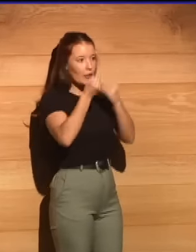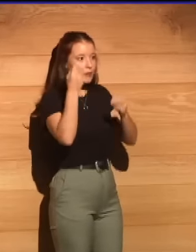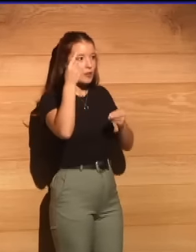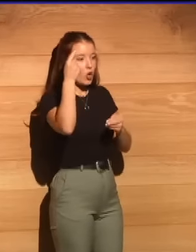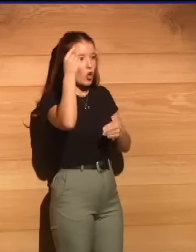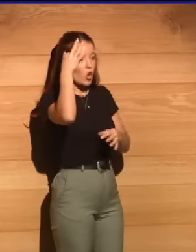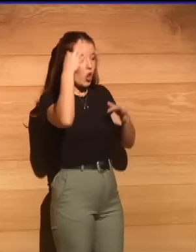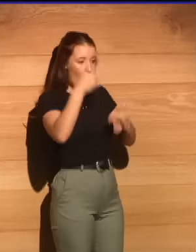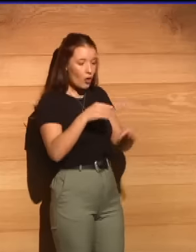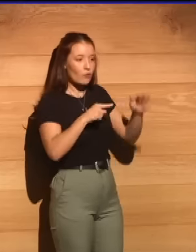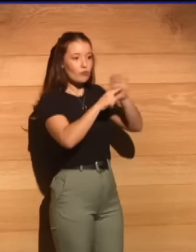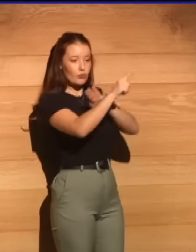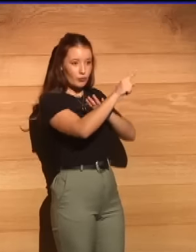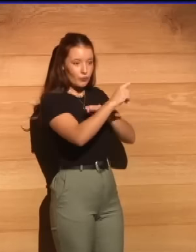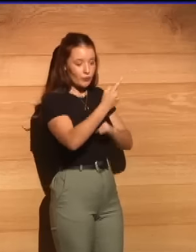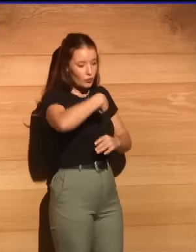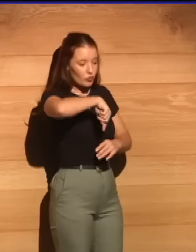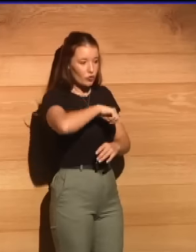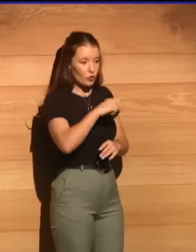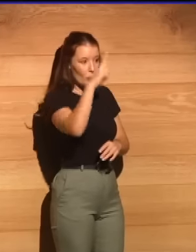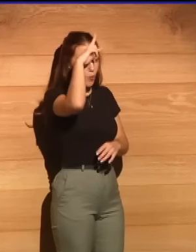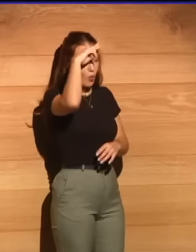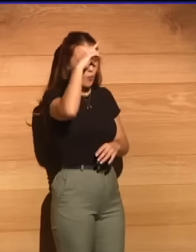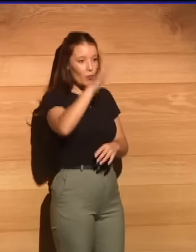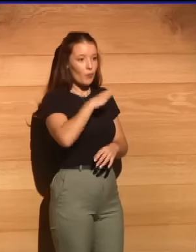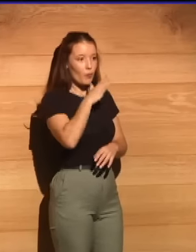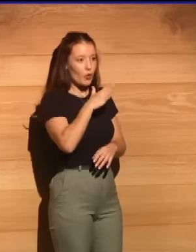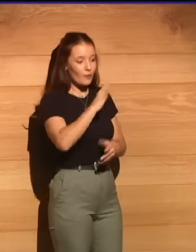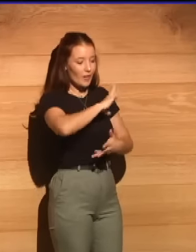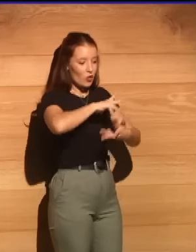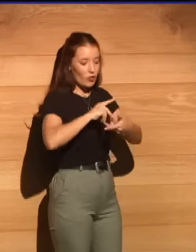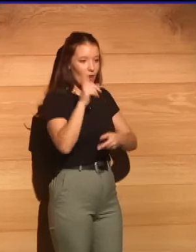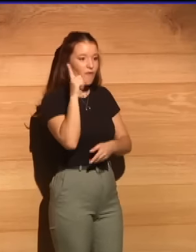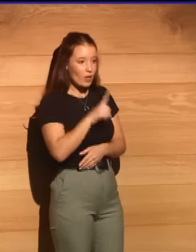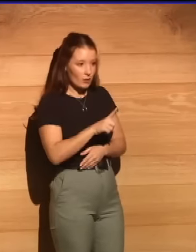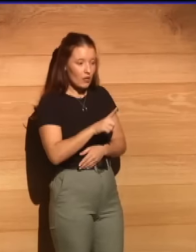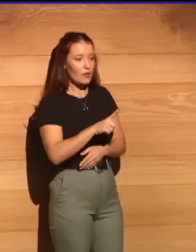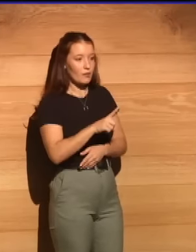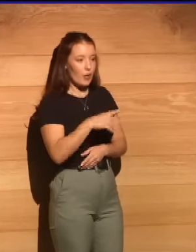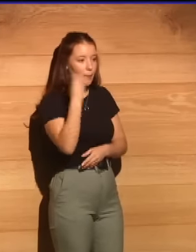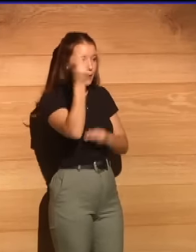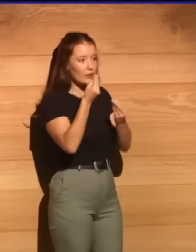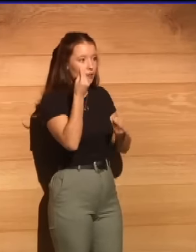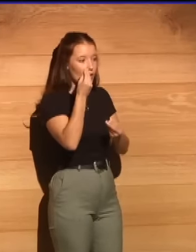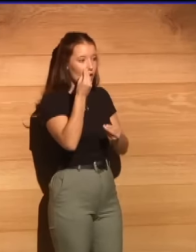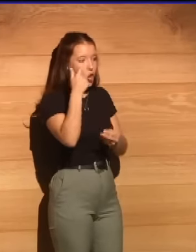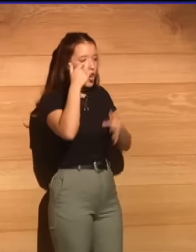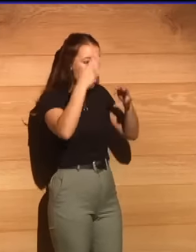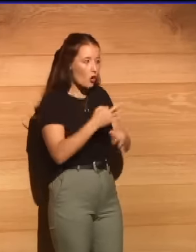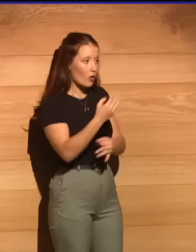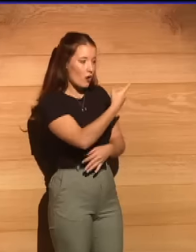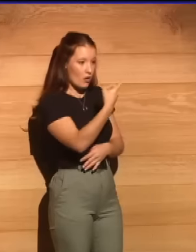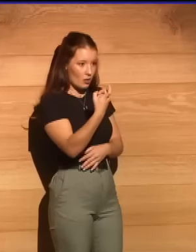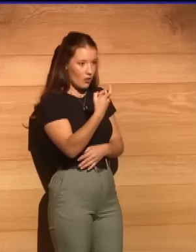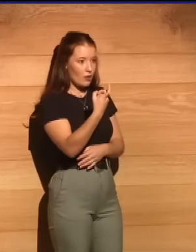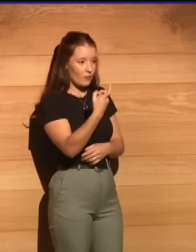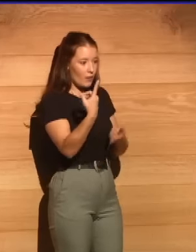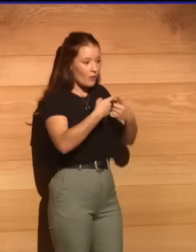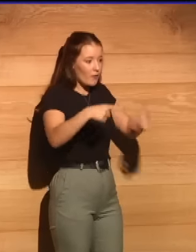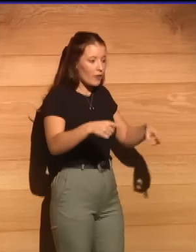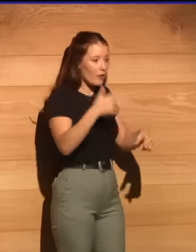mundo preocupados por la influencia de las fake news, necesitas pensamiento crítico para poder distinguir entre realidad y ficción o